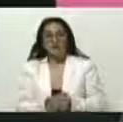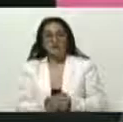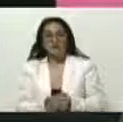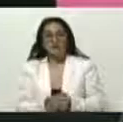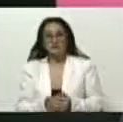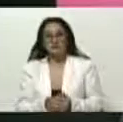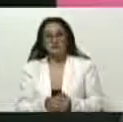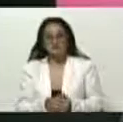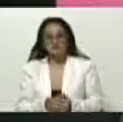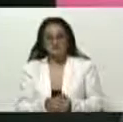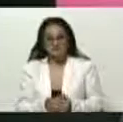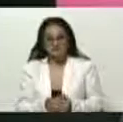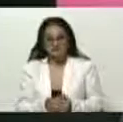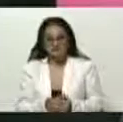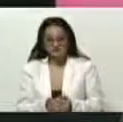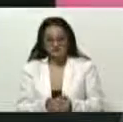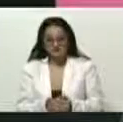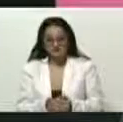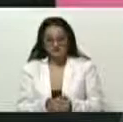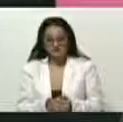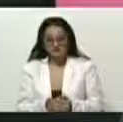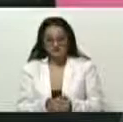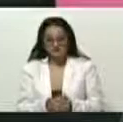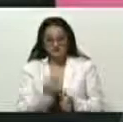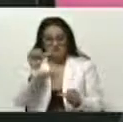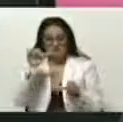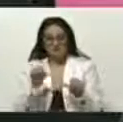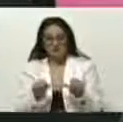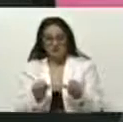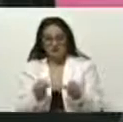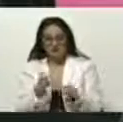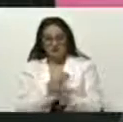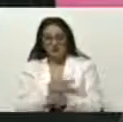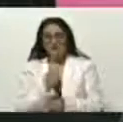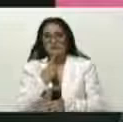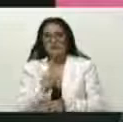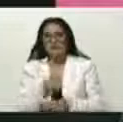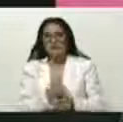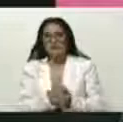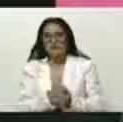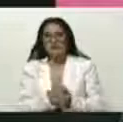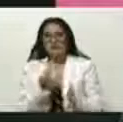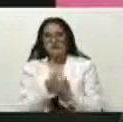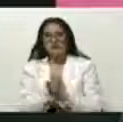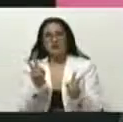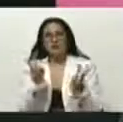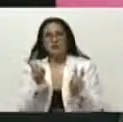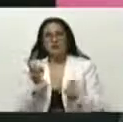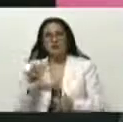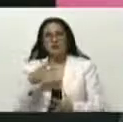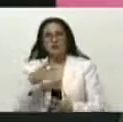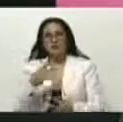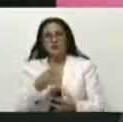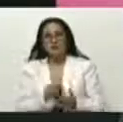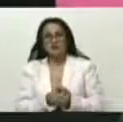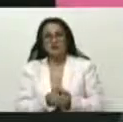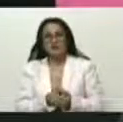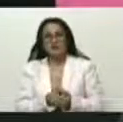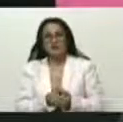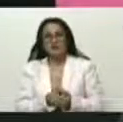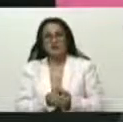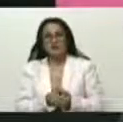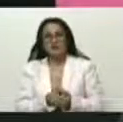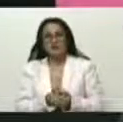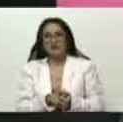Y me comentaban compañeros que venían del exterior que les llamaba mucho la atención cómo el libro